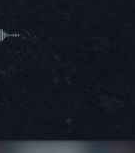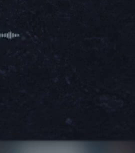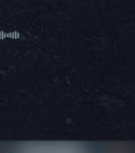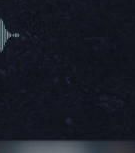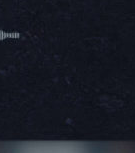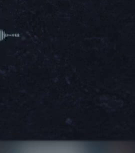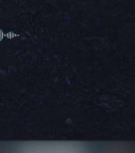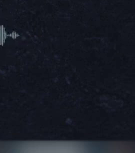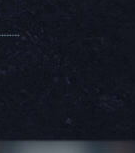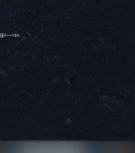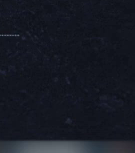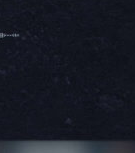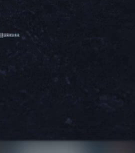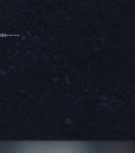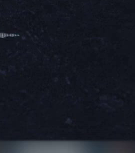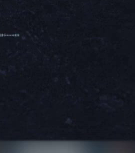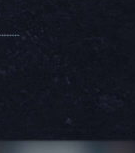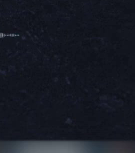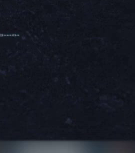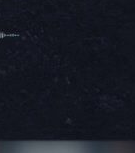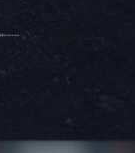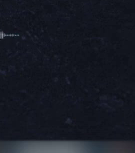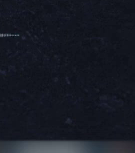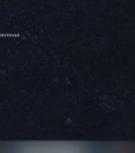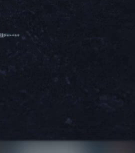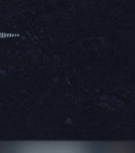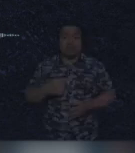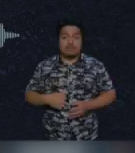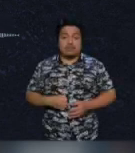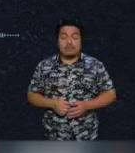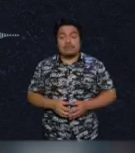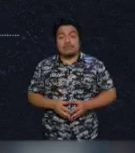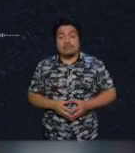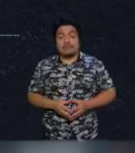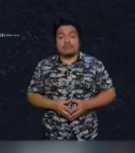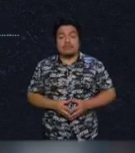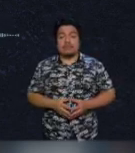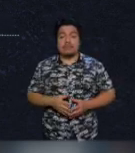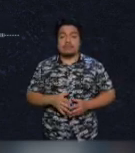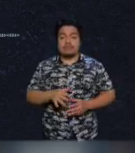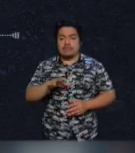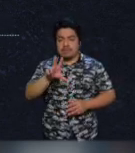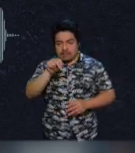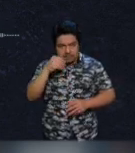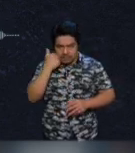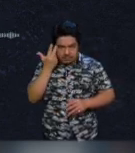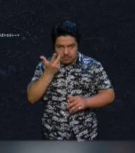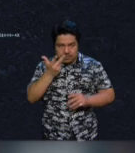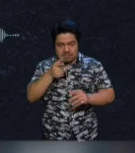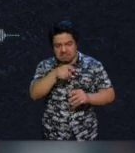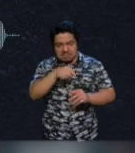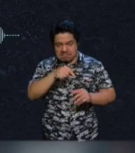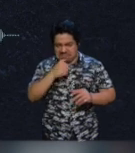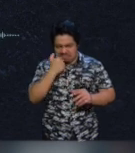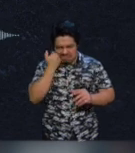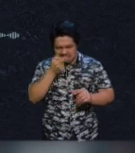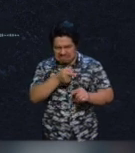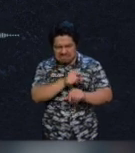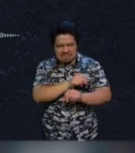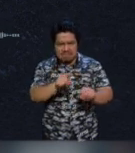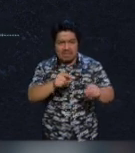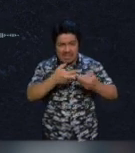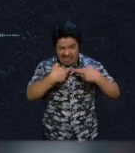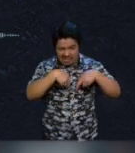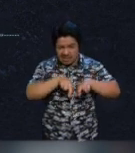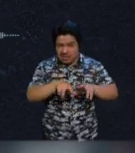ningún partido. Renuncio al PRI porque ya el PRI, mira, ni me quieren y digamos que ni los quiero. No me